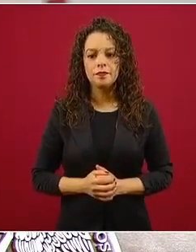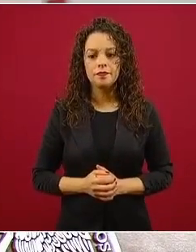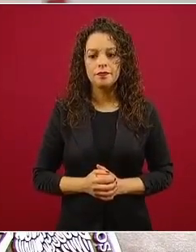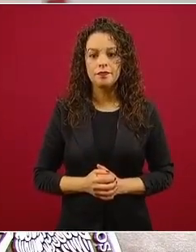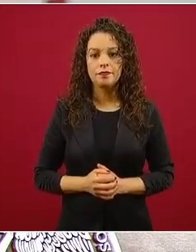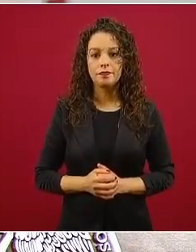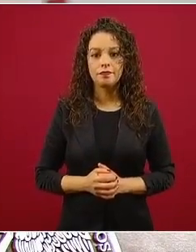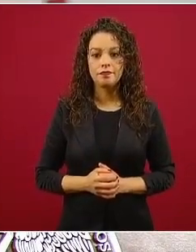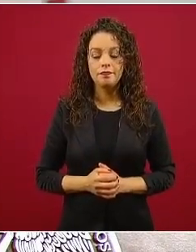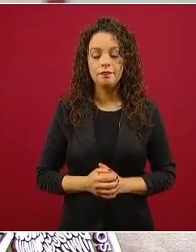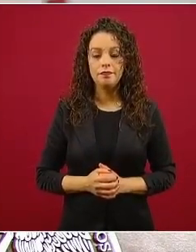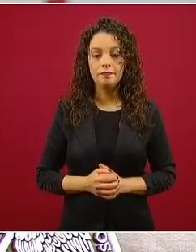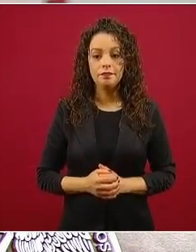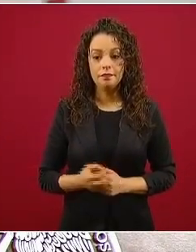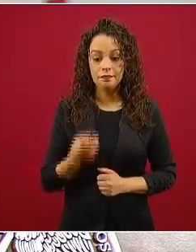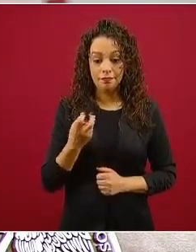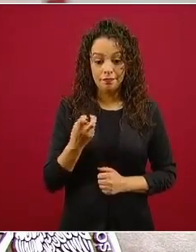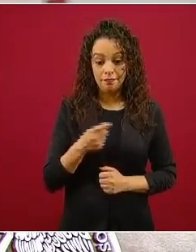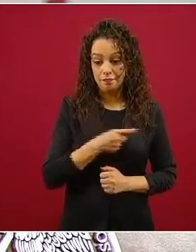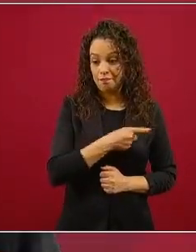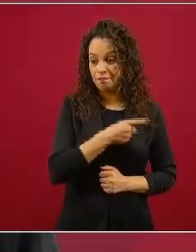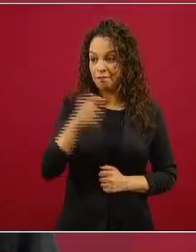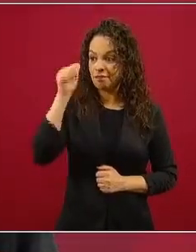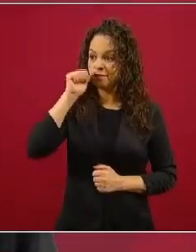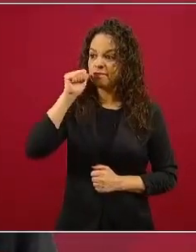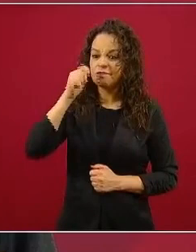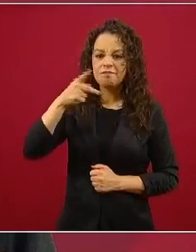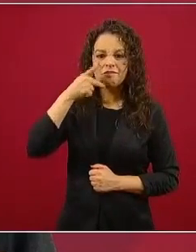frente a estas calamidades,